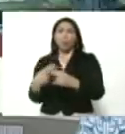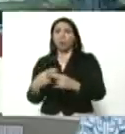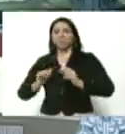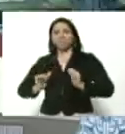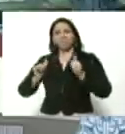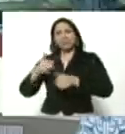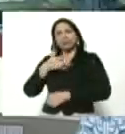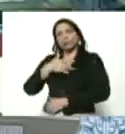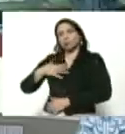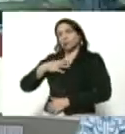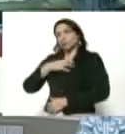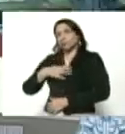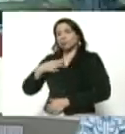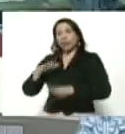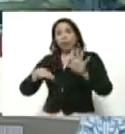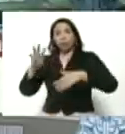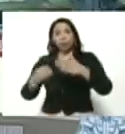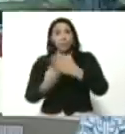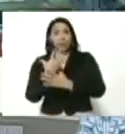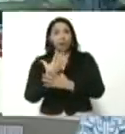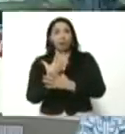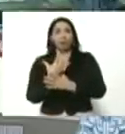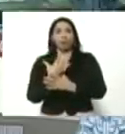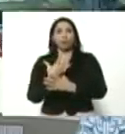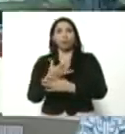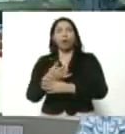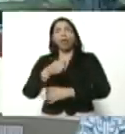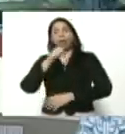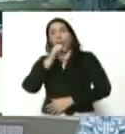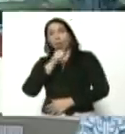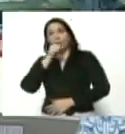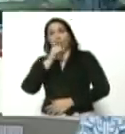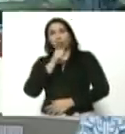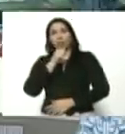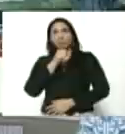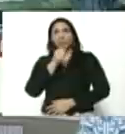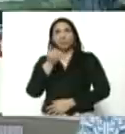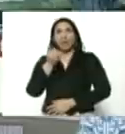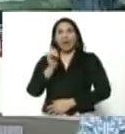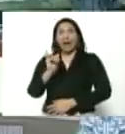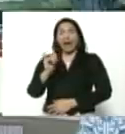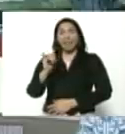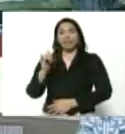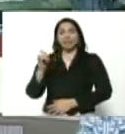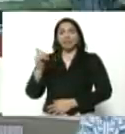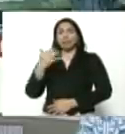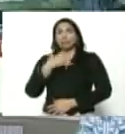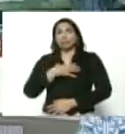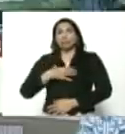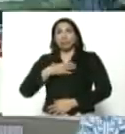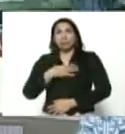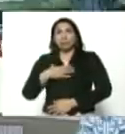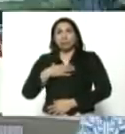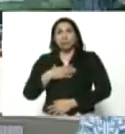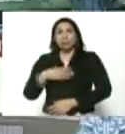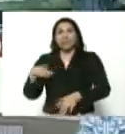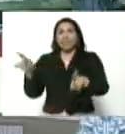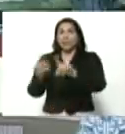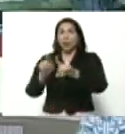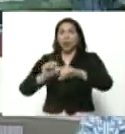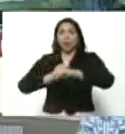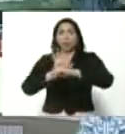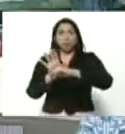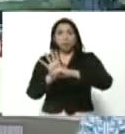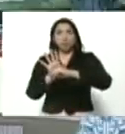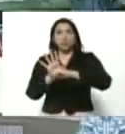síntomas el 14 de mayo presentó todos y dado que tenía síntomas que caracterizan al kobe 19